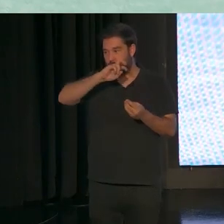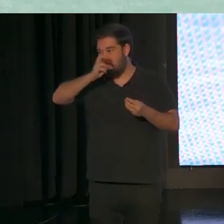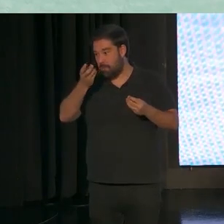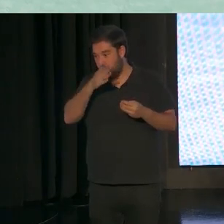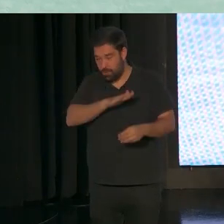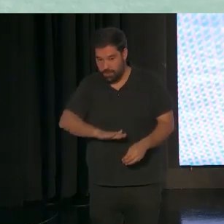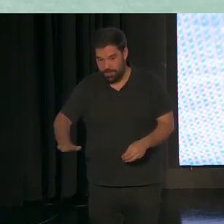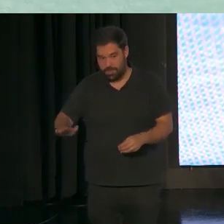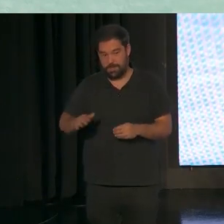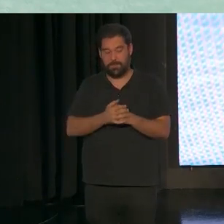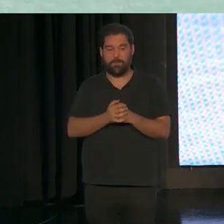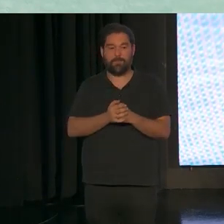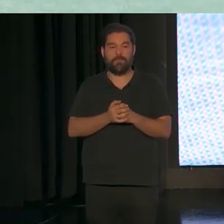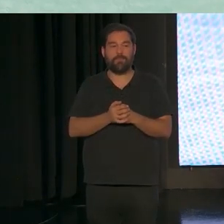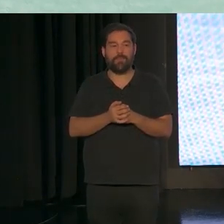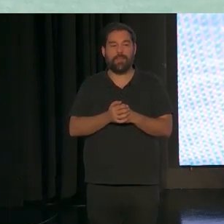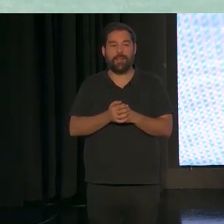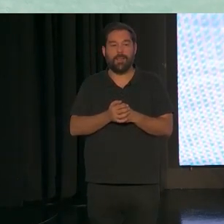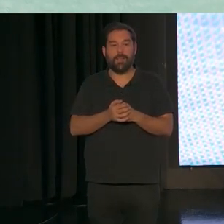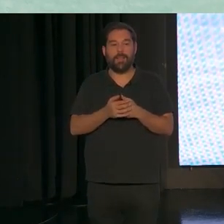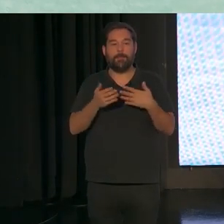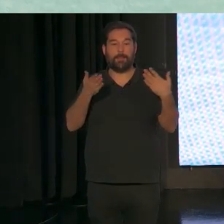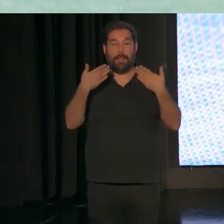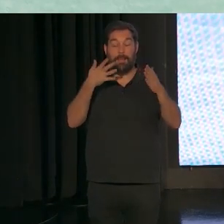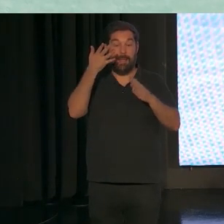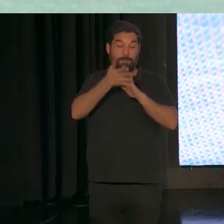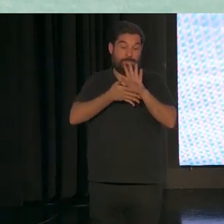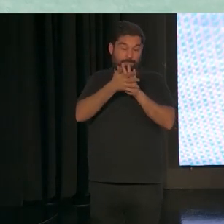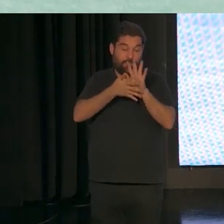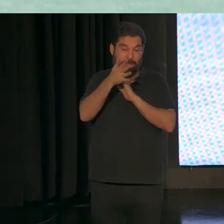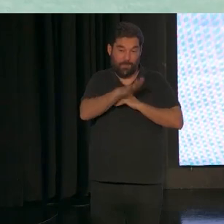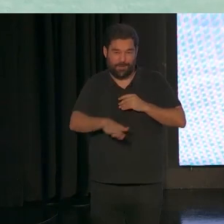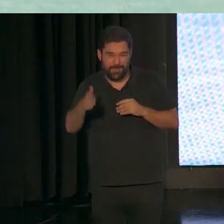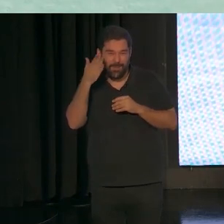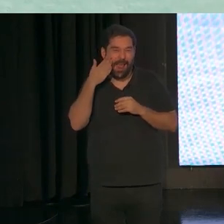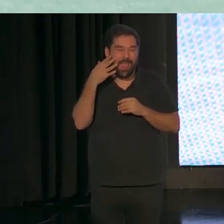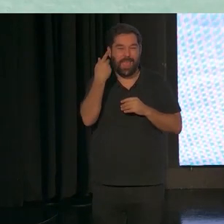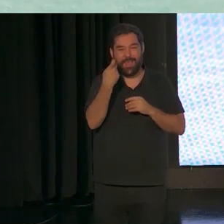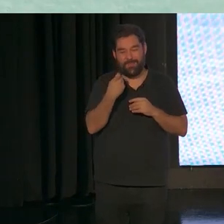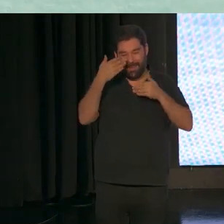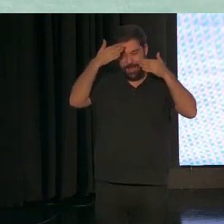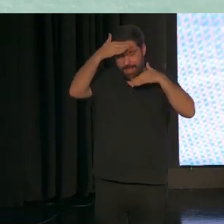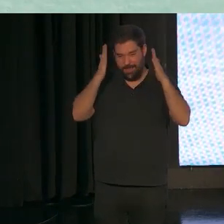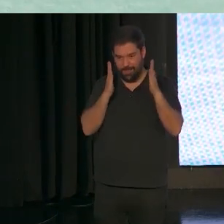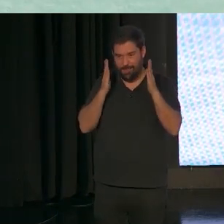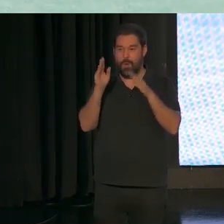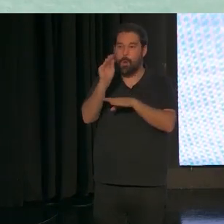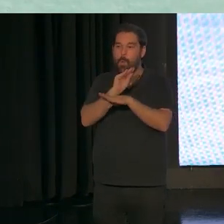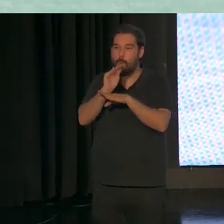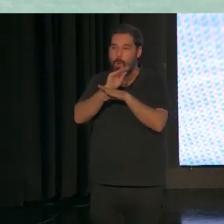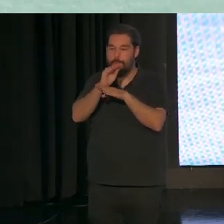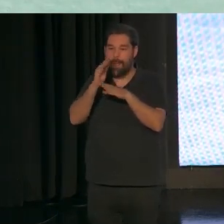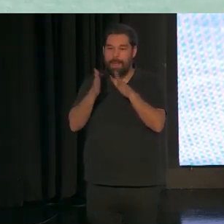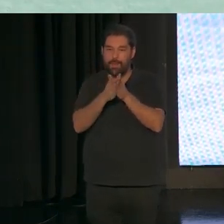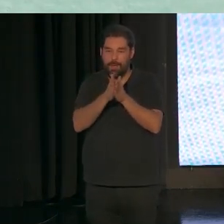no estamos de es que estamos hablando de un niño de un niño que necesita cariño atención eh cuidados estimulación de